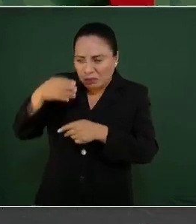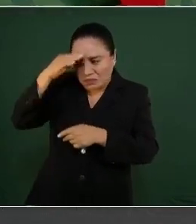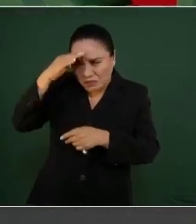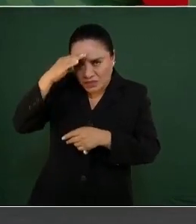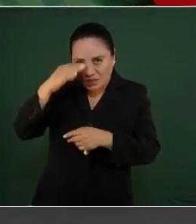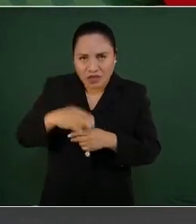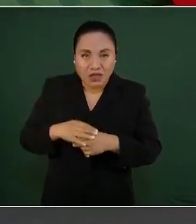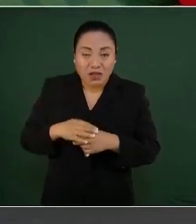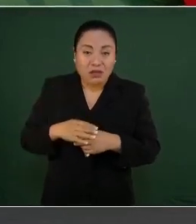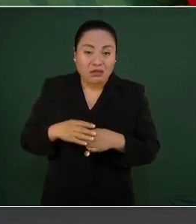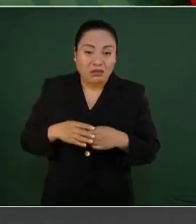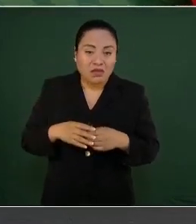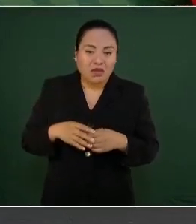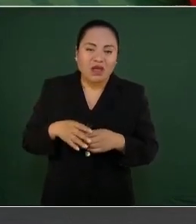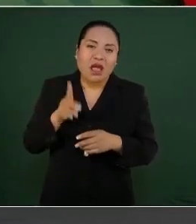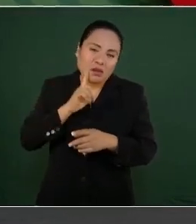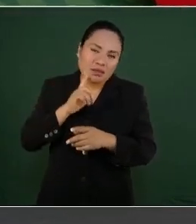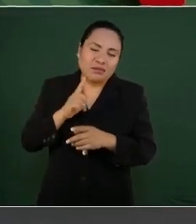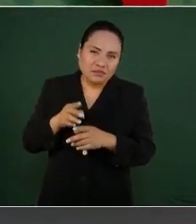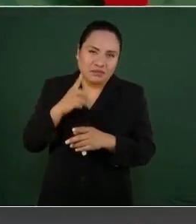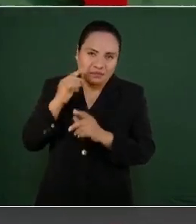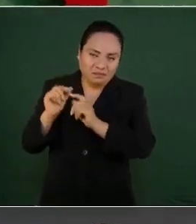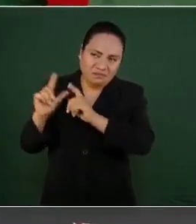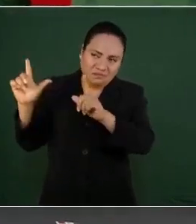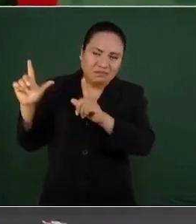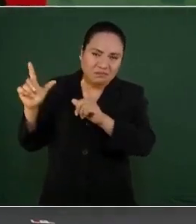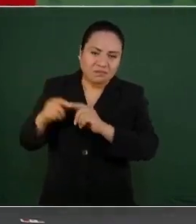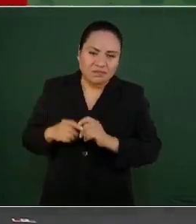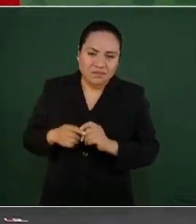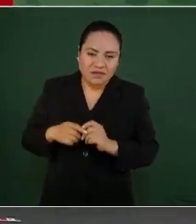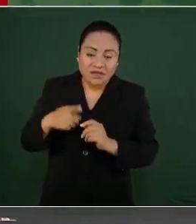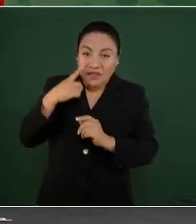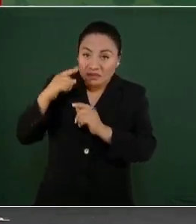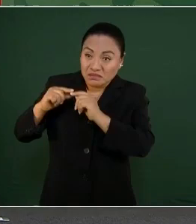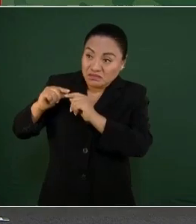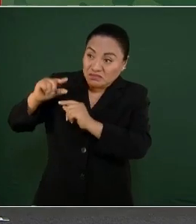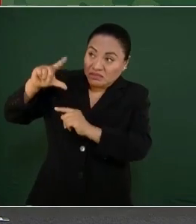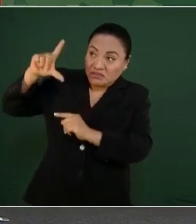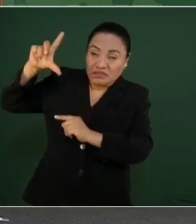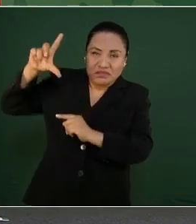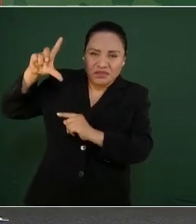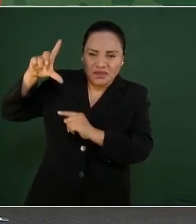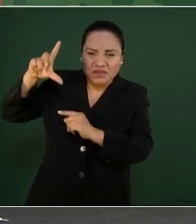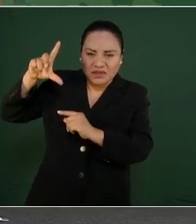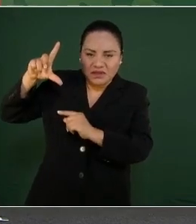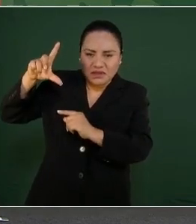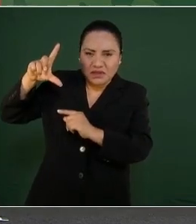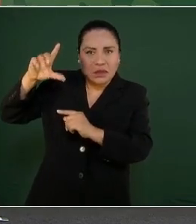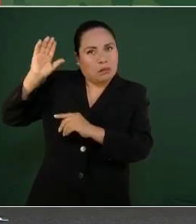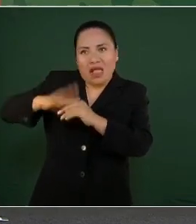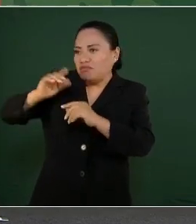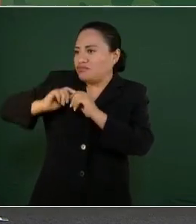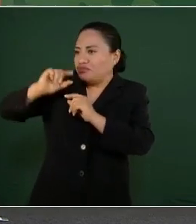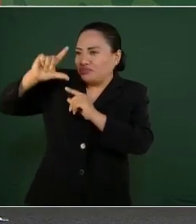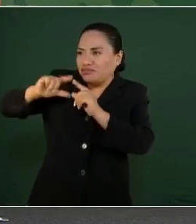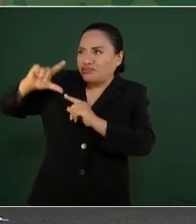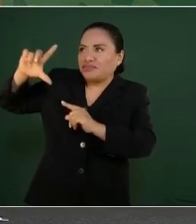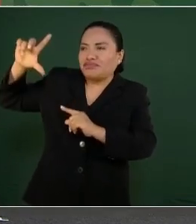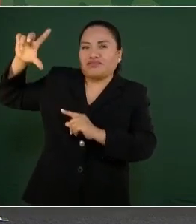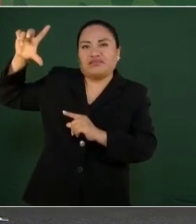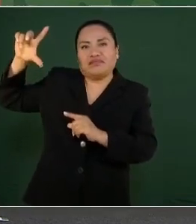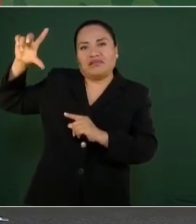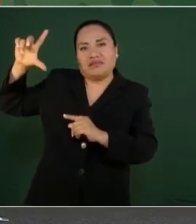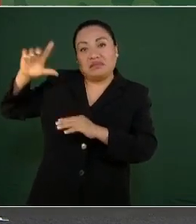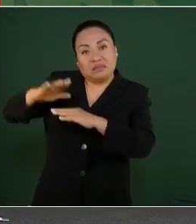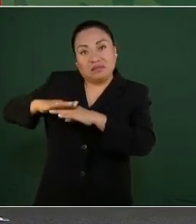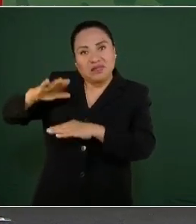no, regrésame, esto estaría acá.